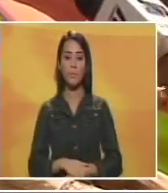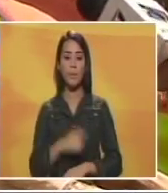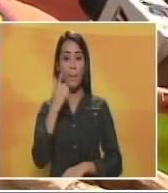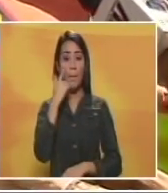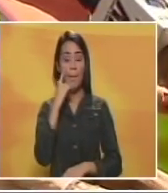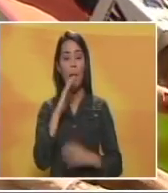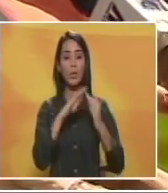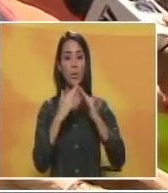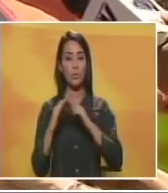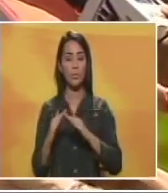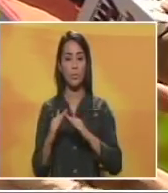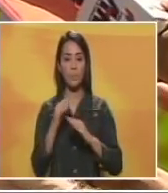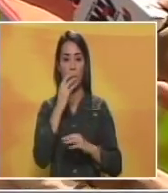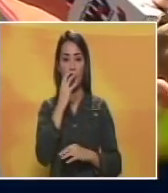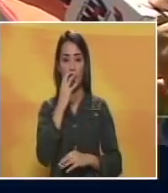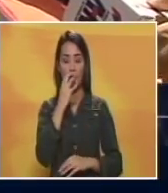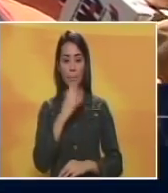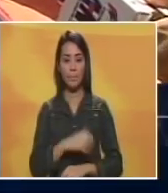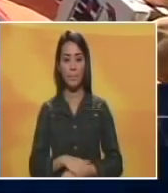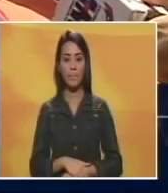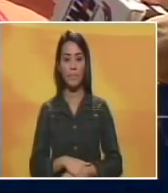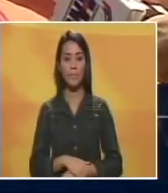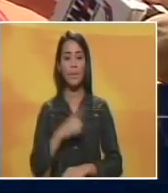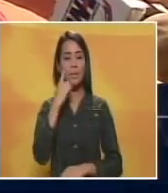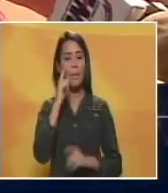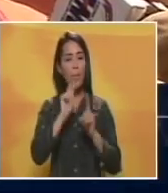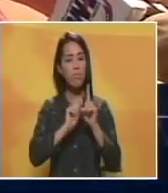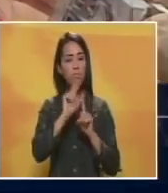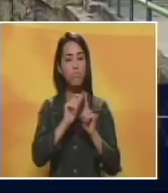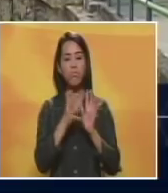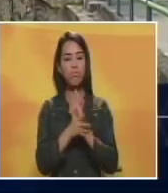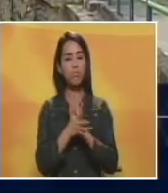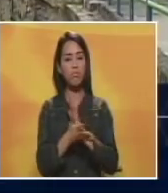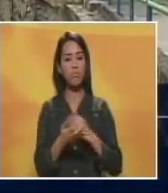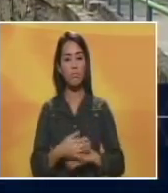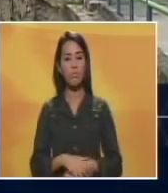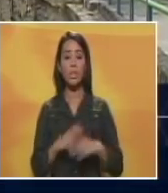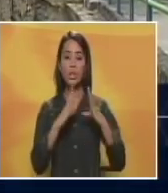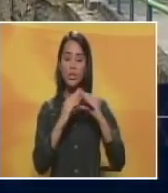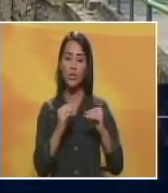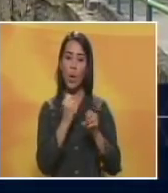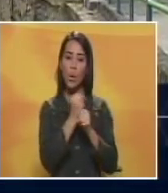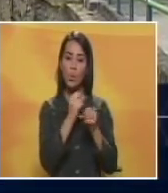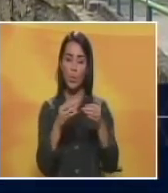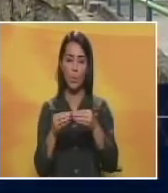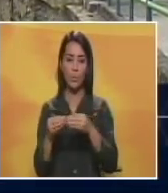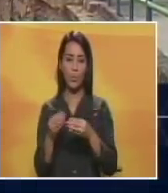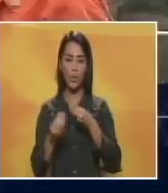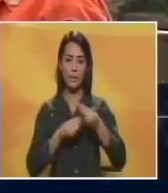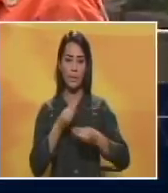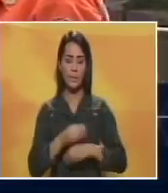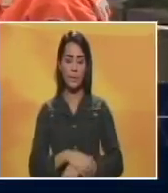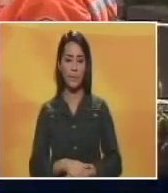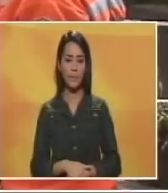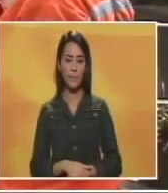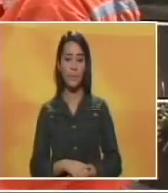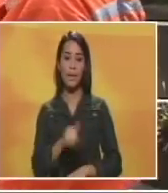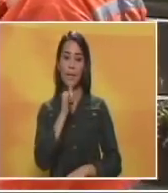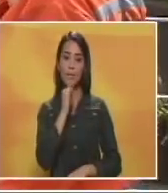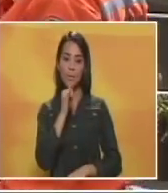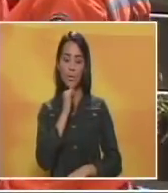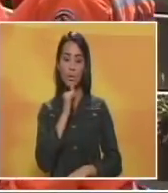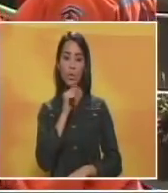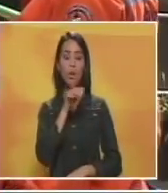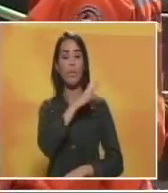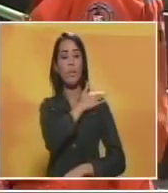con la comunidad, los hidrómetros, estamos verificando los sensores y todo el protocolo que se debe hacer. Bien, parte de las declaraciones del general